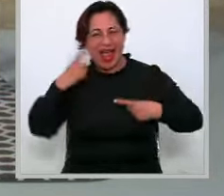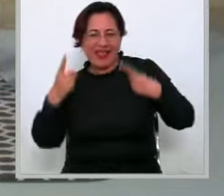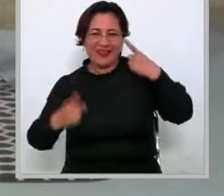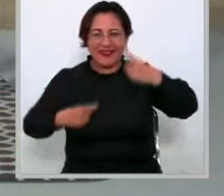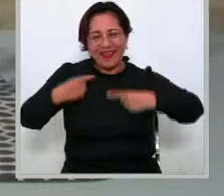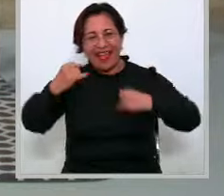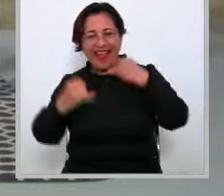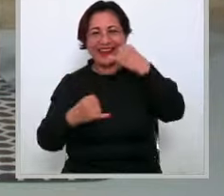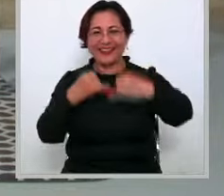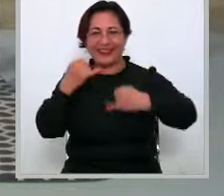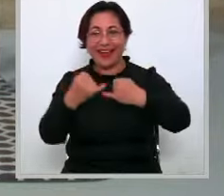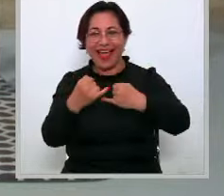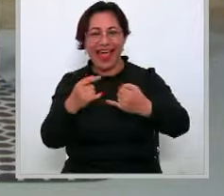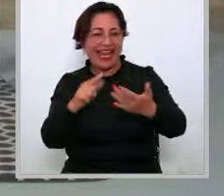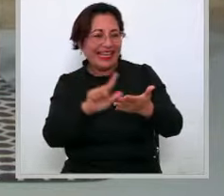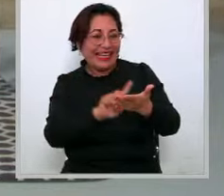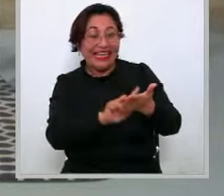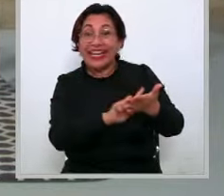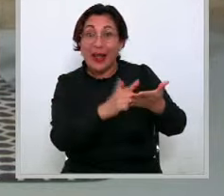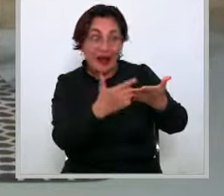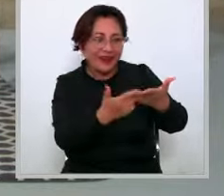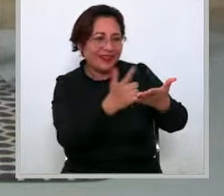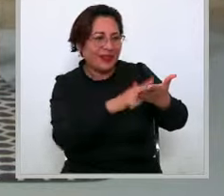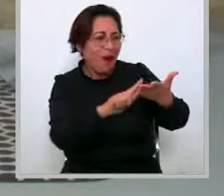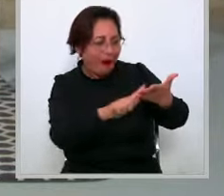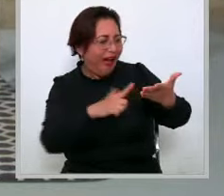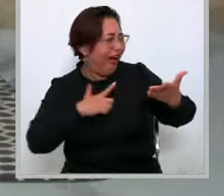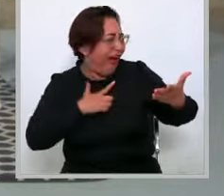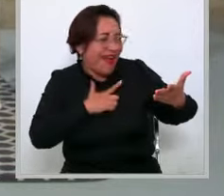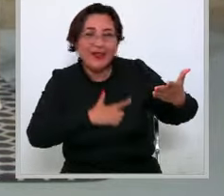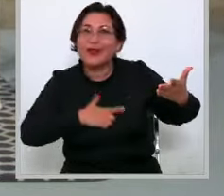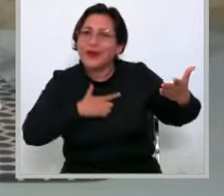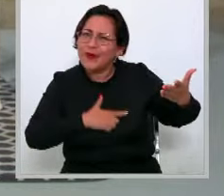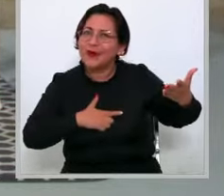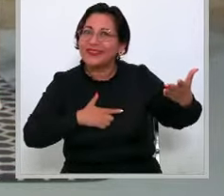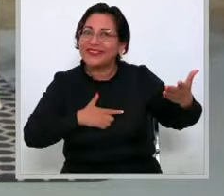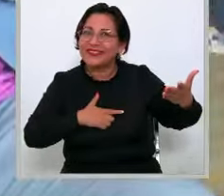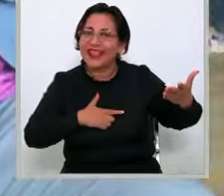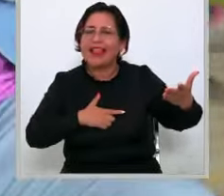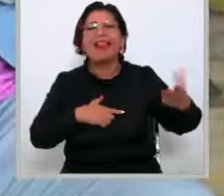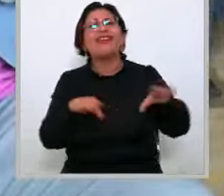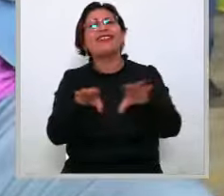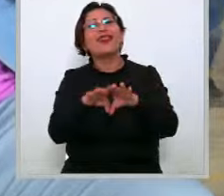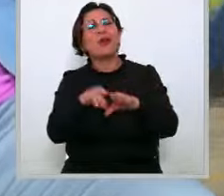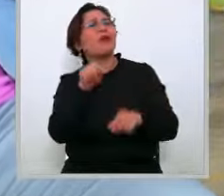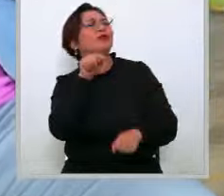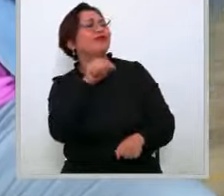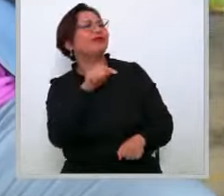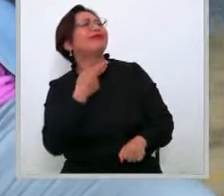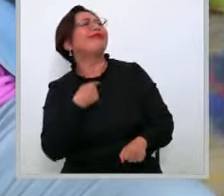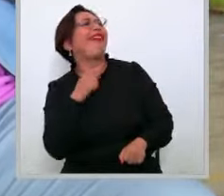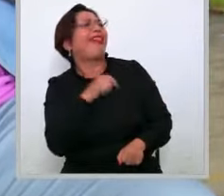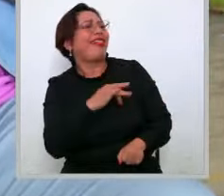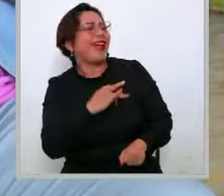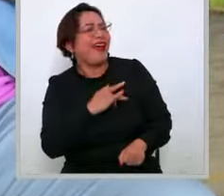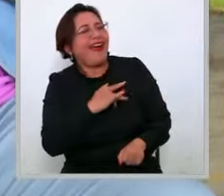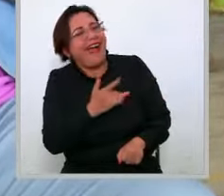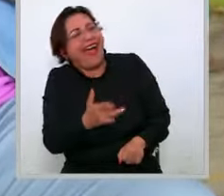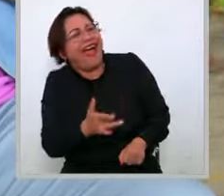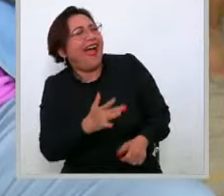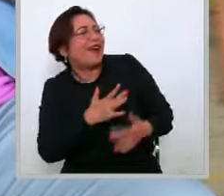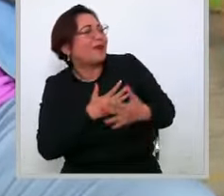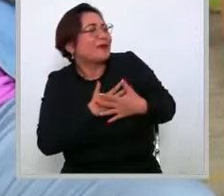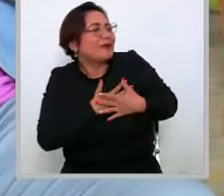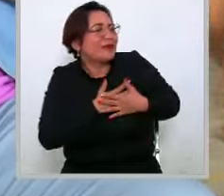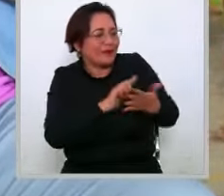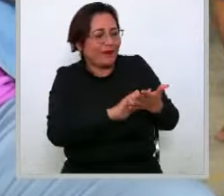Por ejemplo, a ti te gustan mucho los libros y eso es lo que me encanta, porque dime, ¿cómo surgió ese amor de los libros en ti? Pues es que